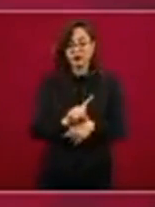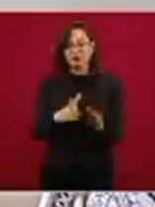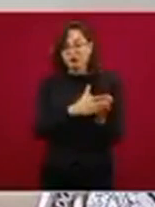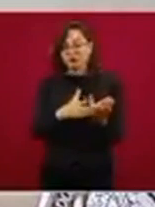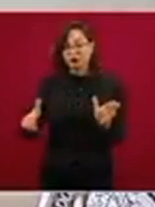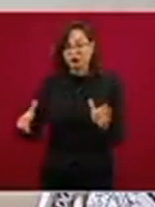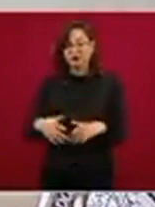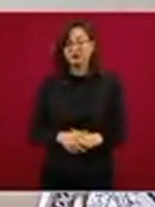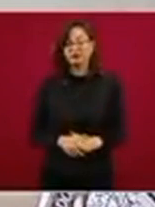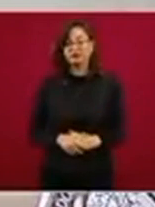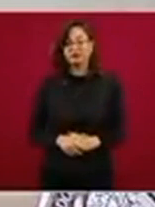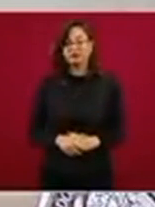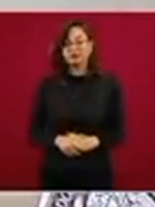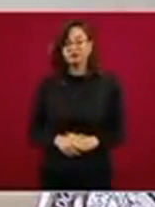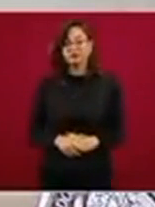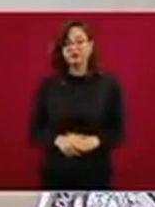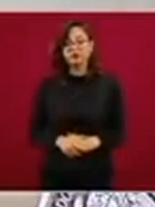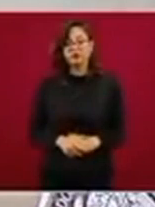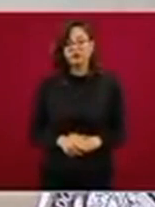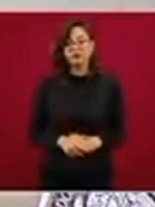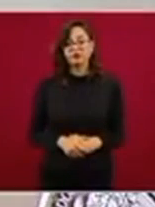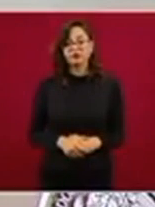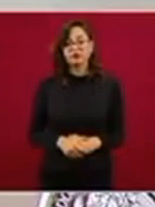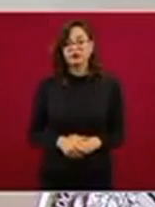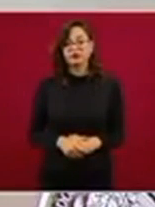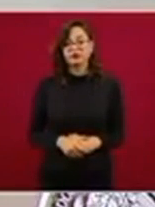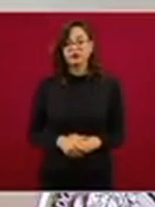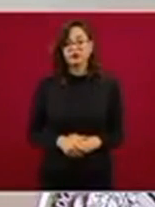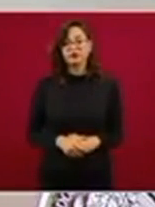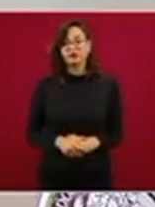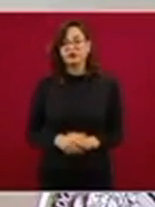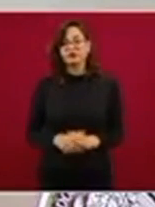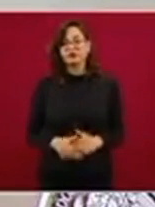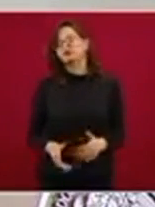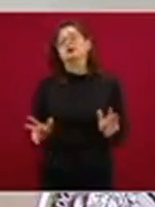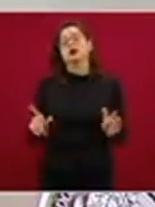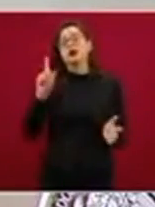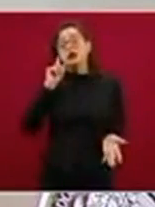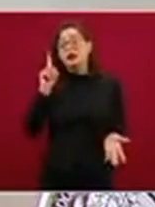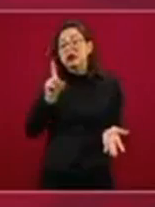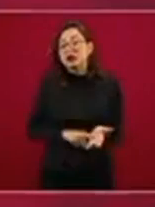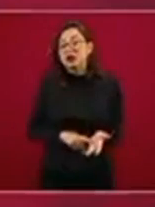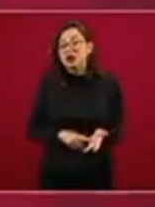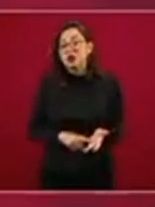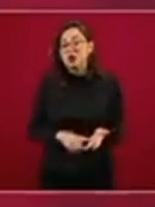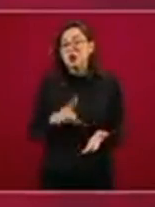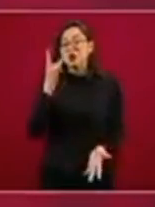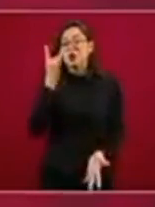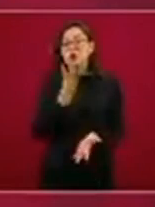Incluso yo creo que es del 1 al 15 durante un año electoral.